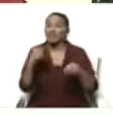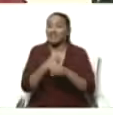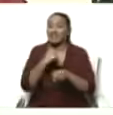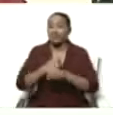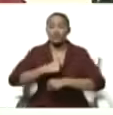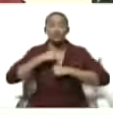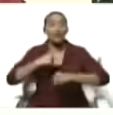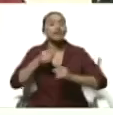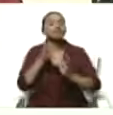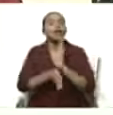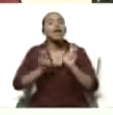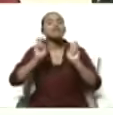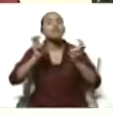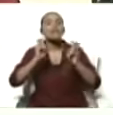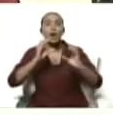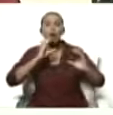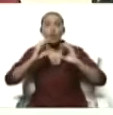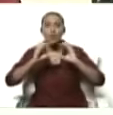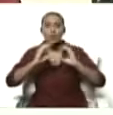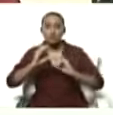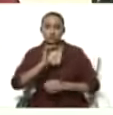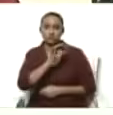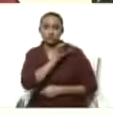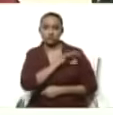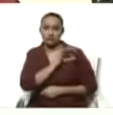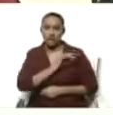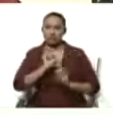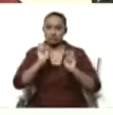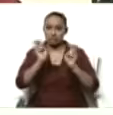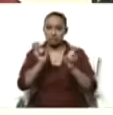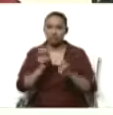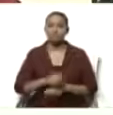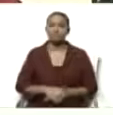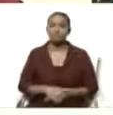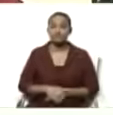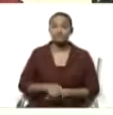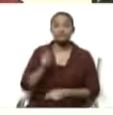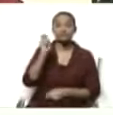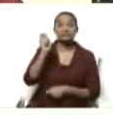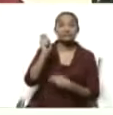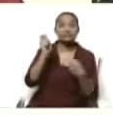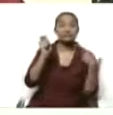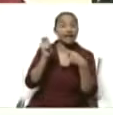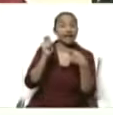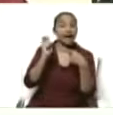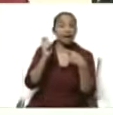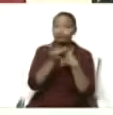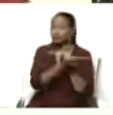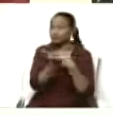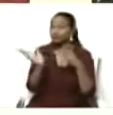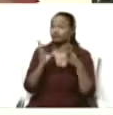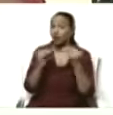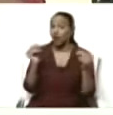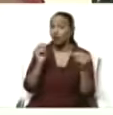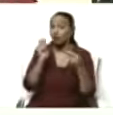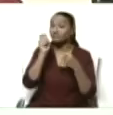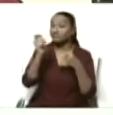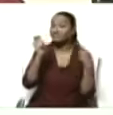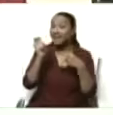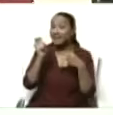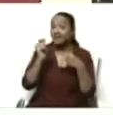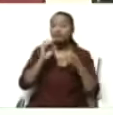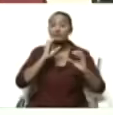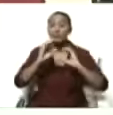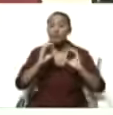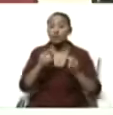comunicacional el tema comunicacional es una una tarea que tenemos todos y todas cada uno de estos